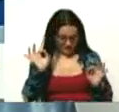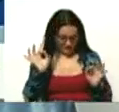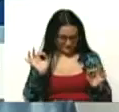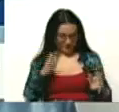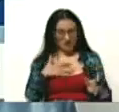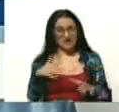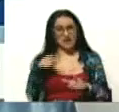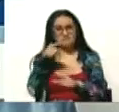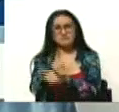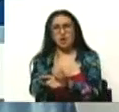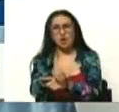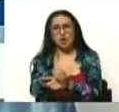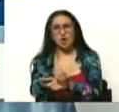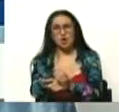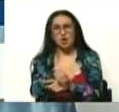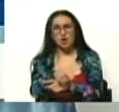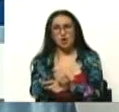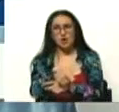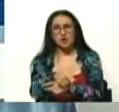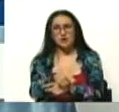la quieren imponer para